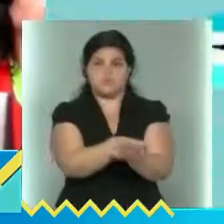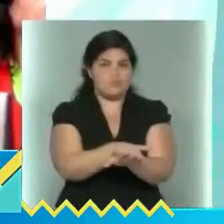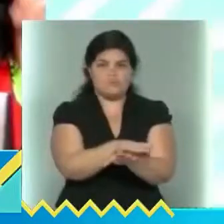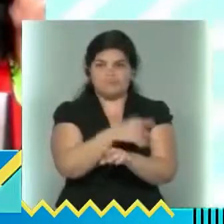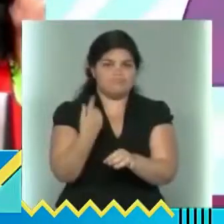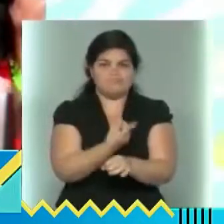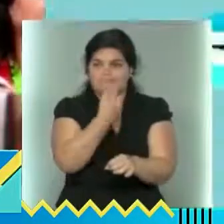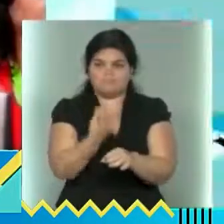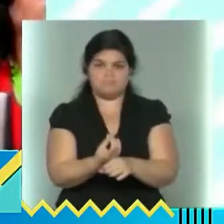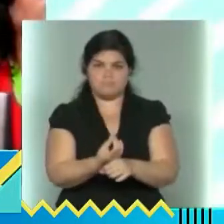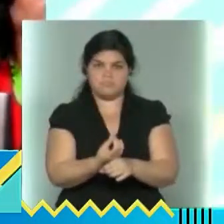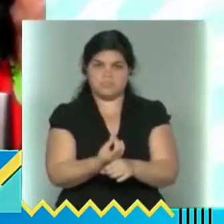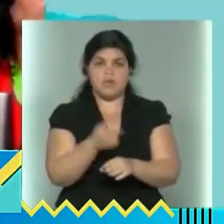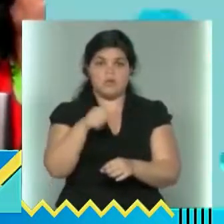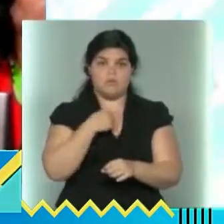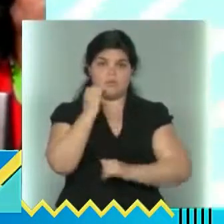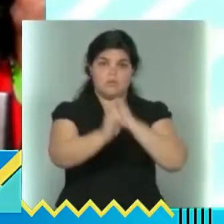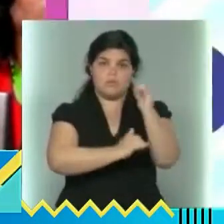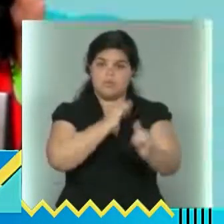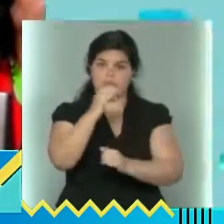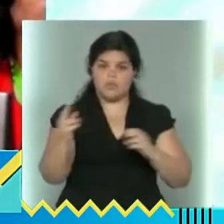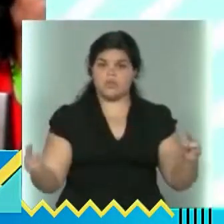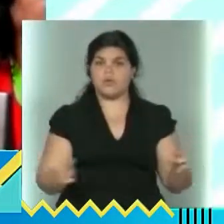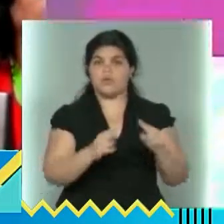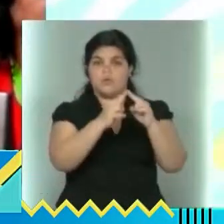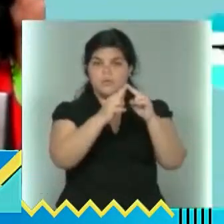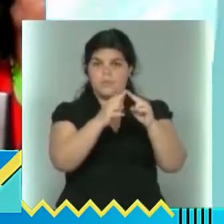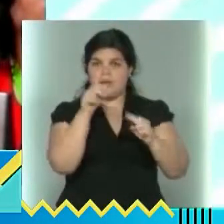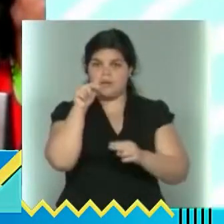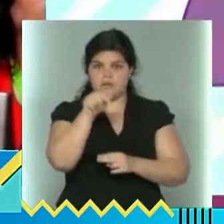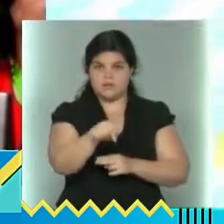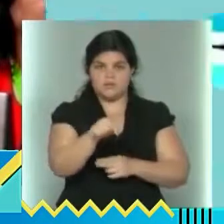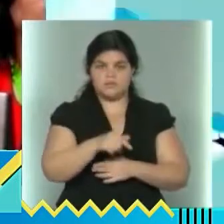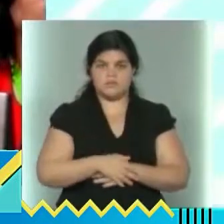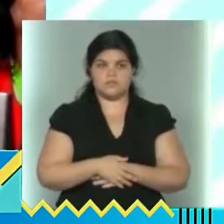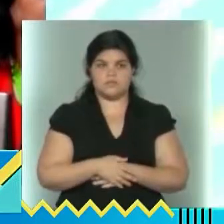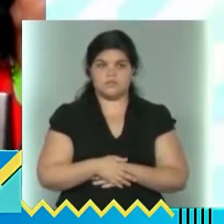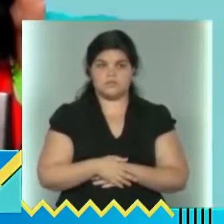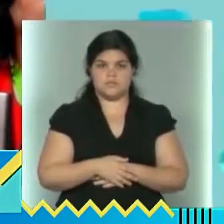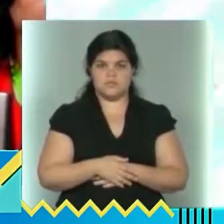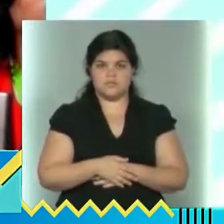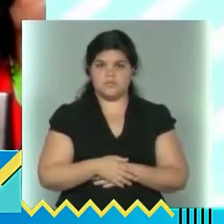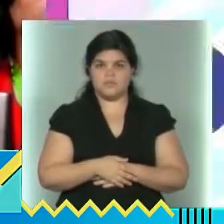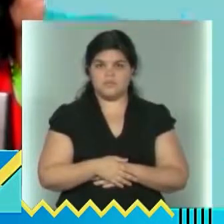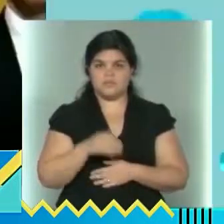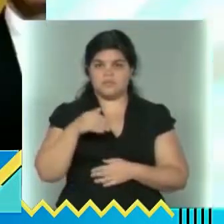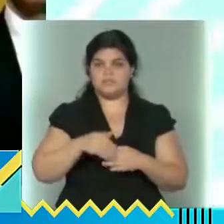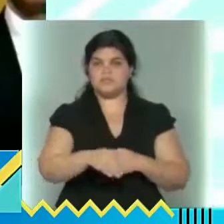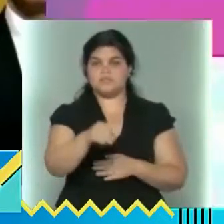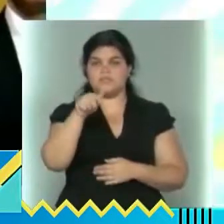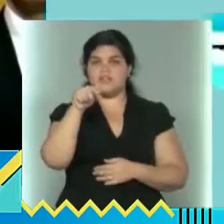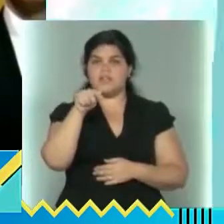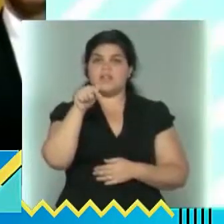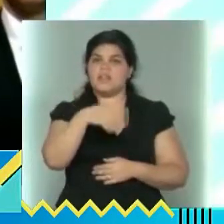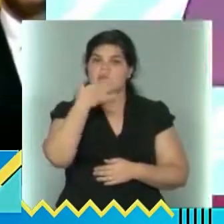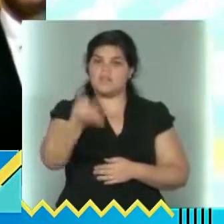Cuando yo digo esa cumbre no tiene el gran tema, o sea, tiene uno de los grandes temas que es la corrupción. La verdad que somos una región del mundo